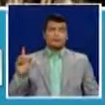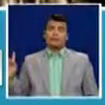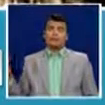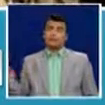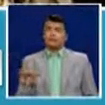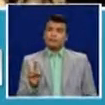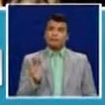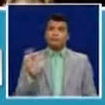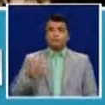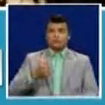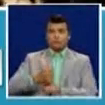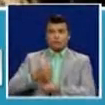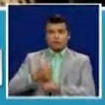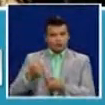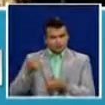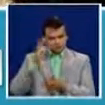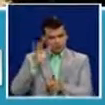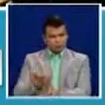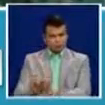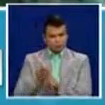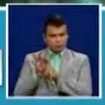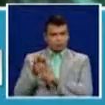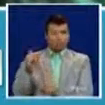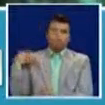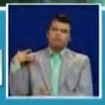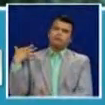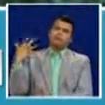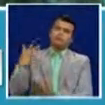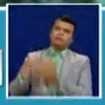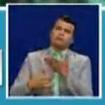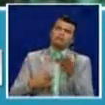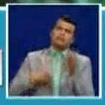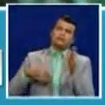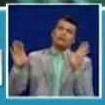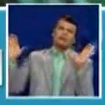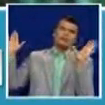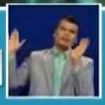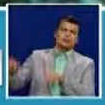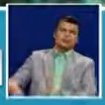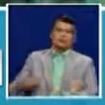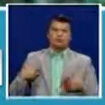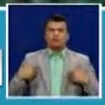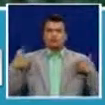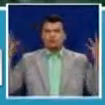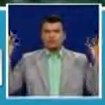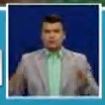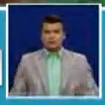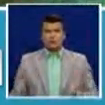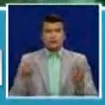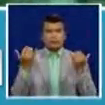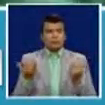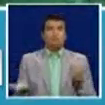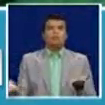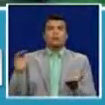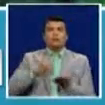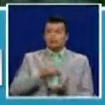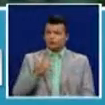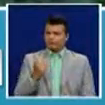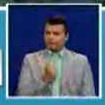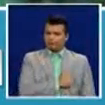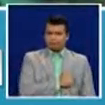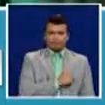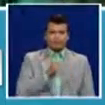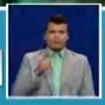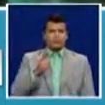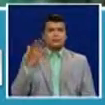años era de orgullo y que después con el tiempo, claro, se volvió como que los jóvenes, no, yo exacto, no quiero ir a trabajar al campo. Nuevamente están retomando ese amor por el campo,